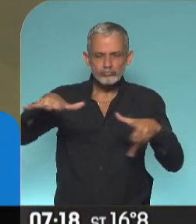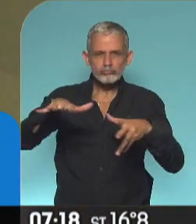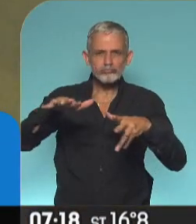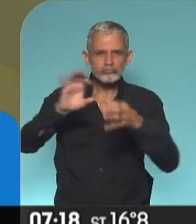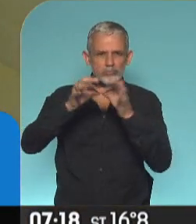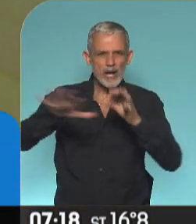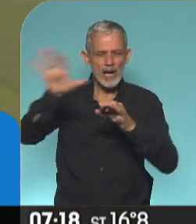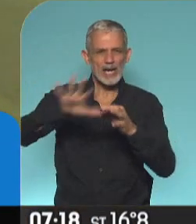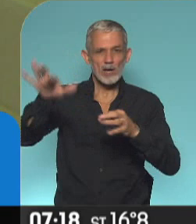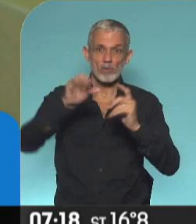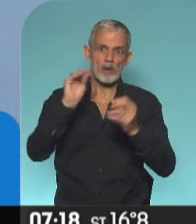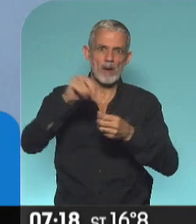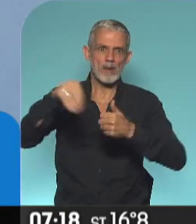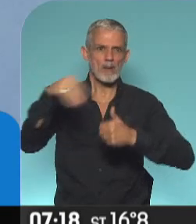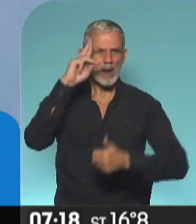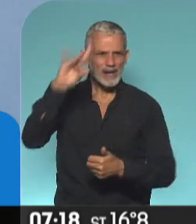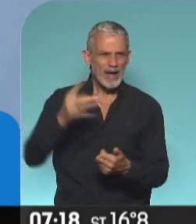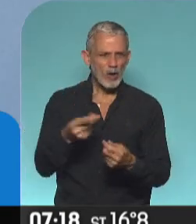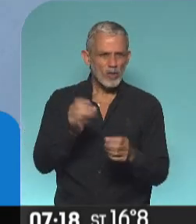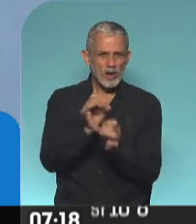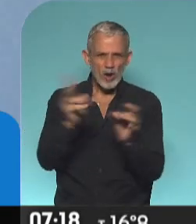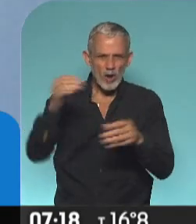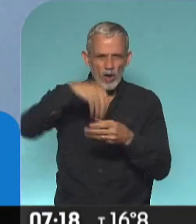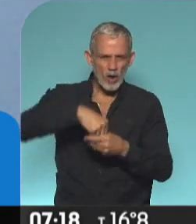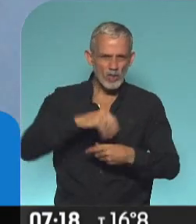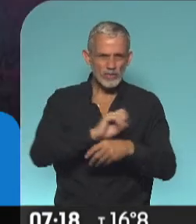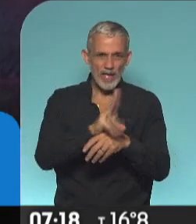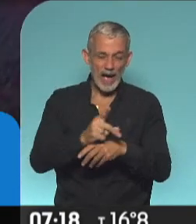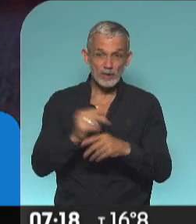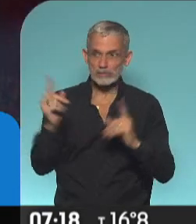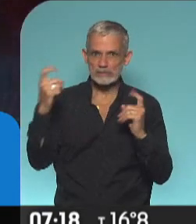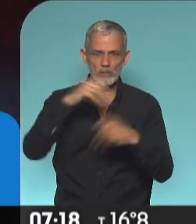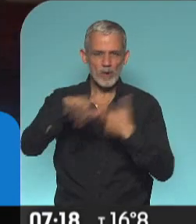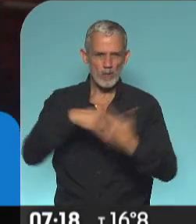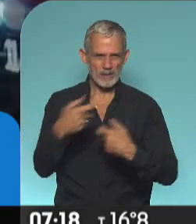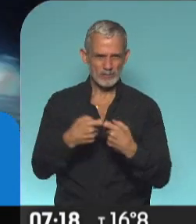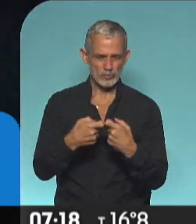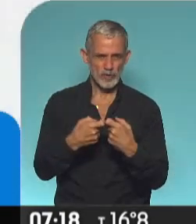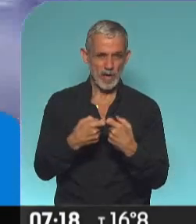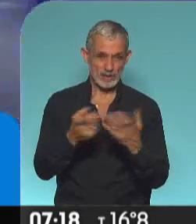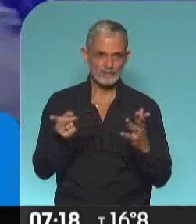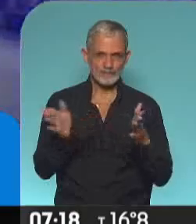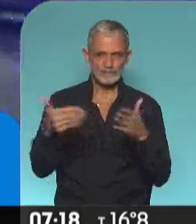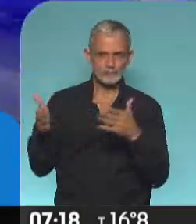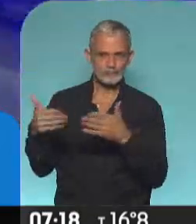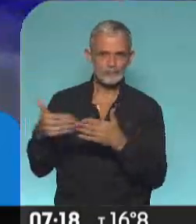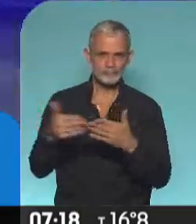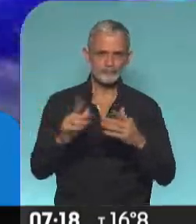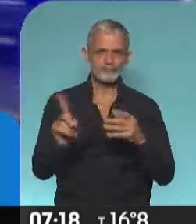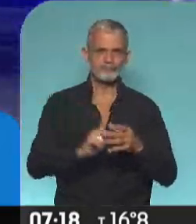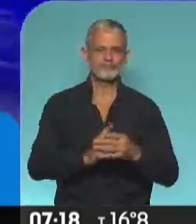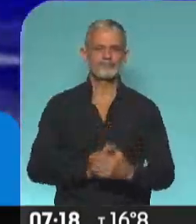viejo continente sigue sumando récords de contagios y conflictos sociales, mientras los confinamientos continúan en aumento.